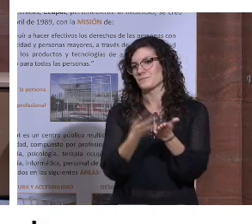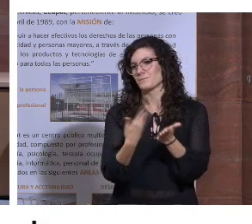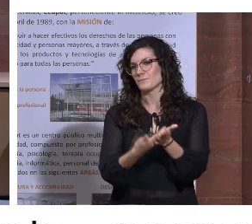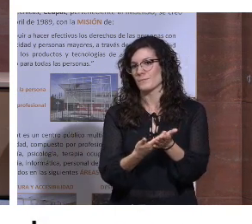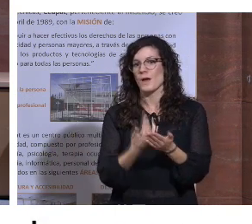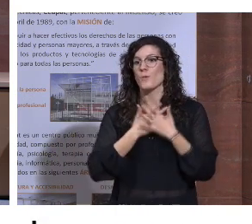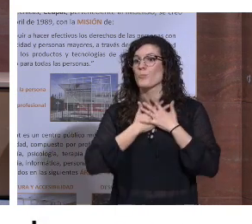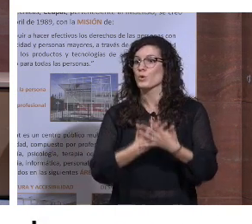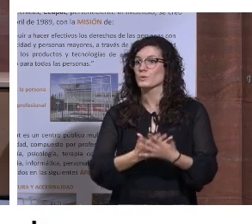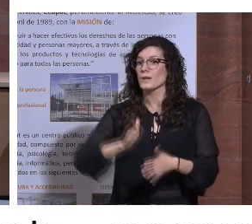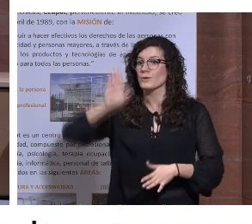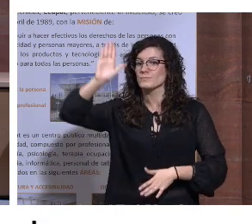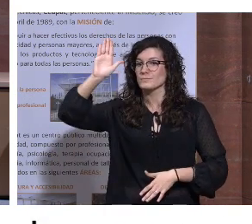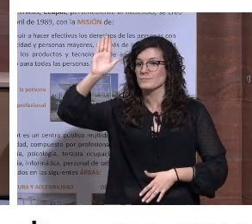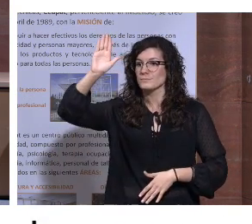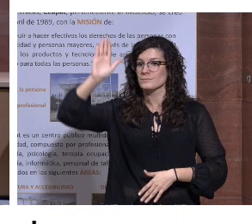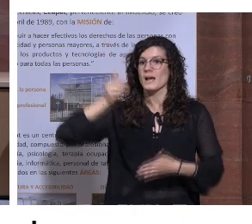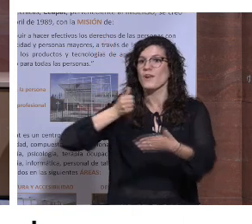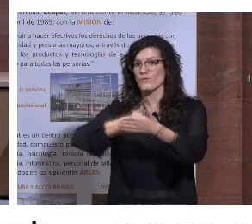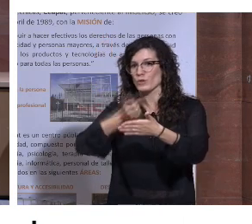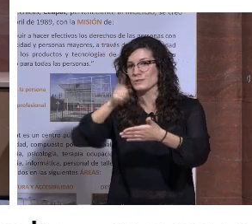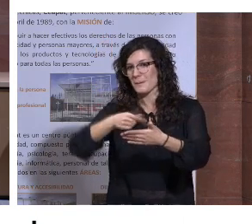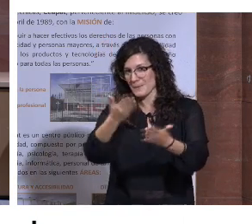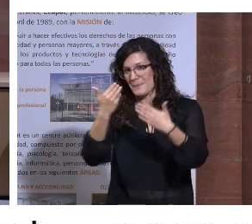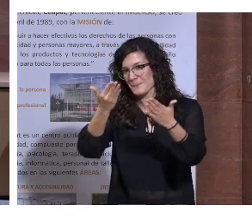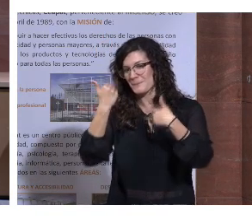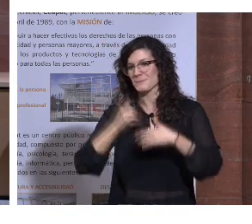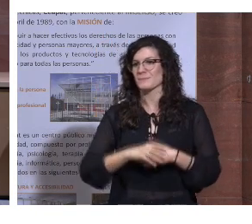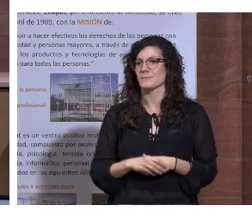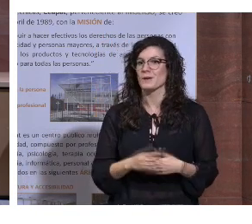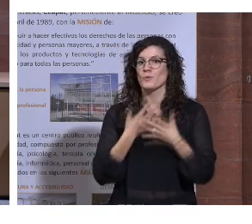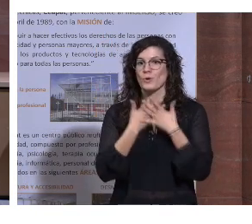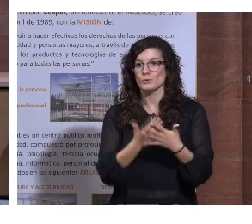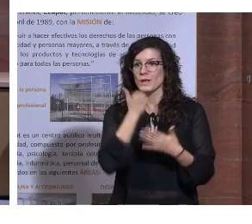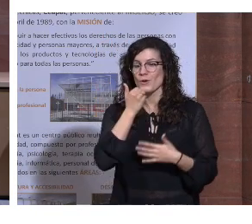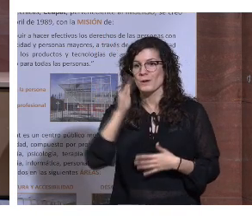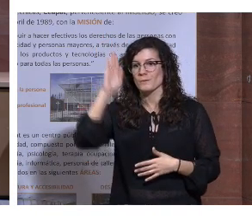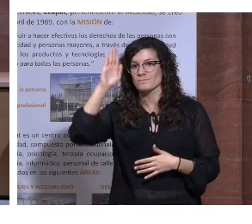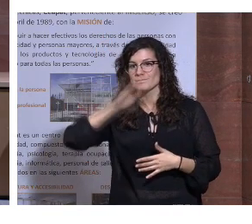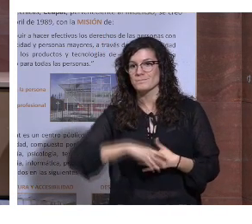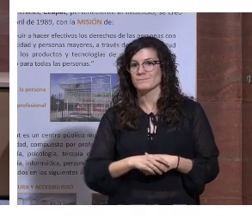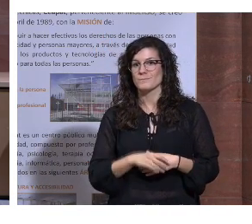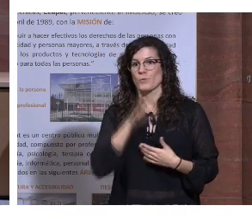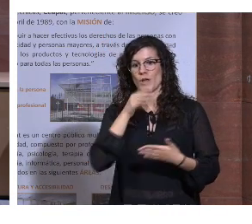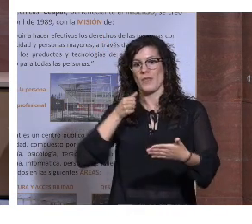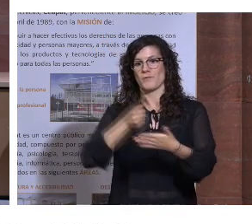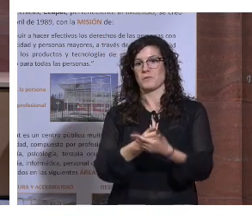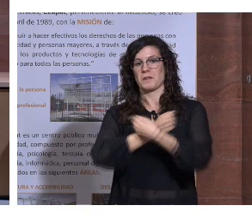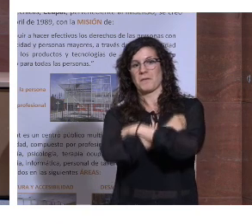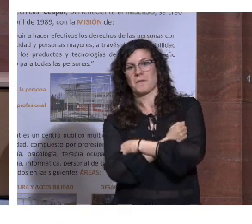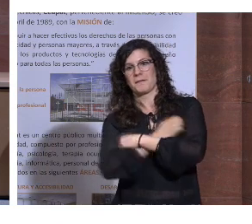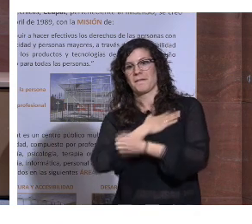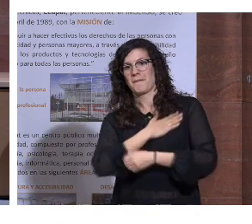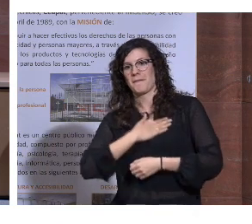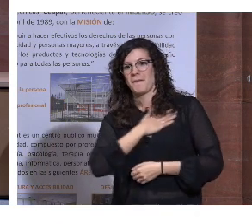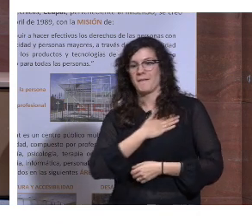algún voluntario? Los del fondo también pueden venir. Que quiera ayudarme, porque los del fondo están así, los de cerca están